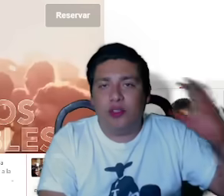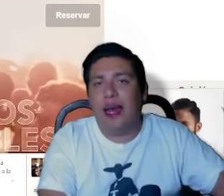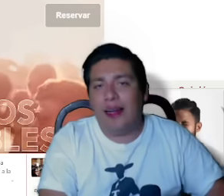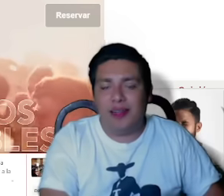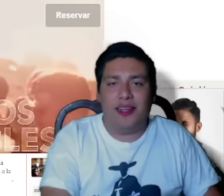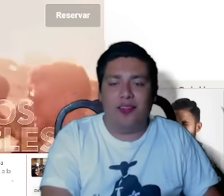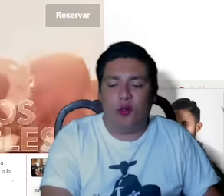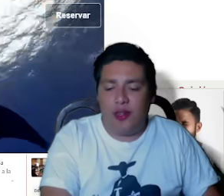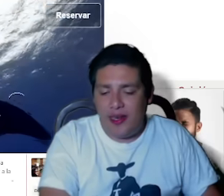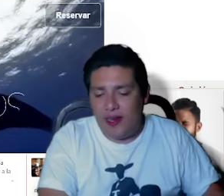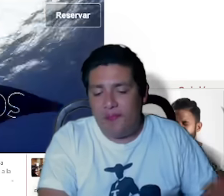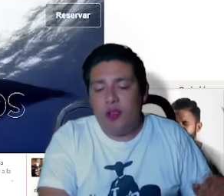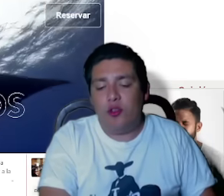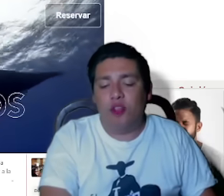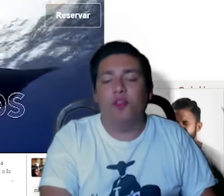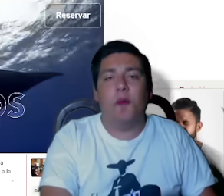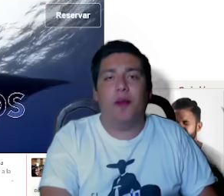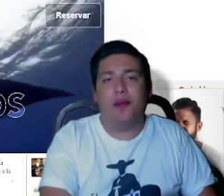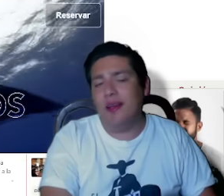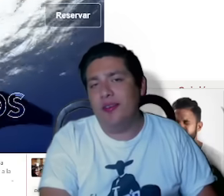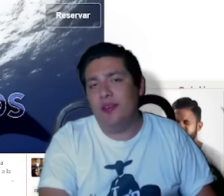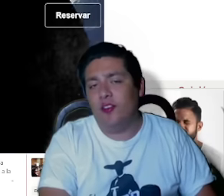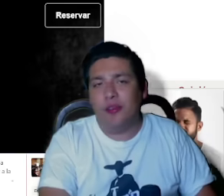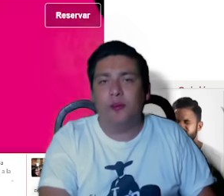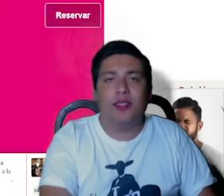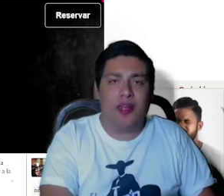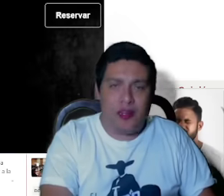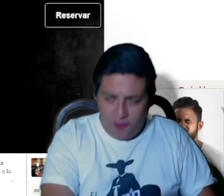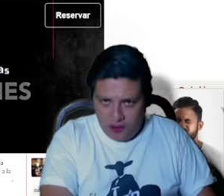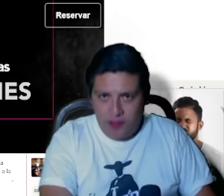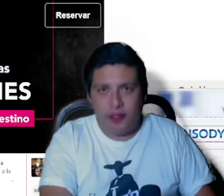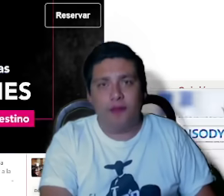siguen con sus garras dentro del INE. Yo soy Pepe Ramírez y nos vemos hasta la próxima.